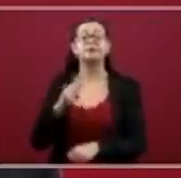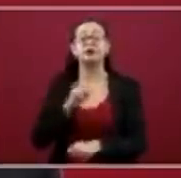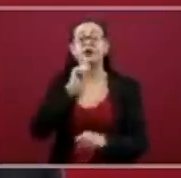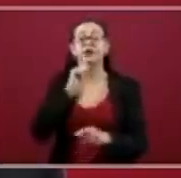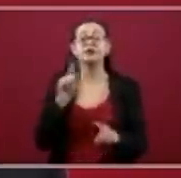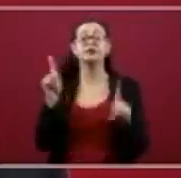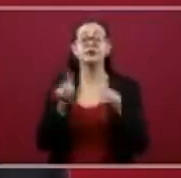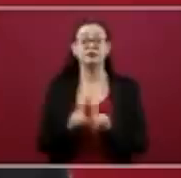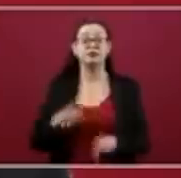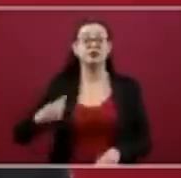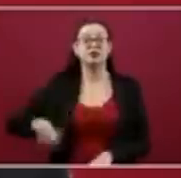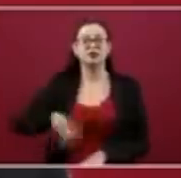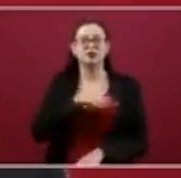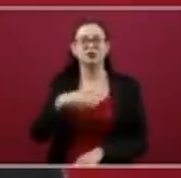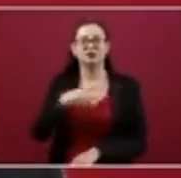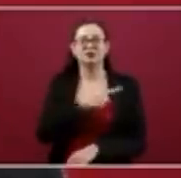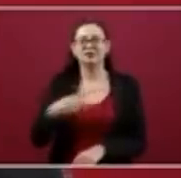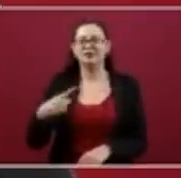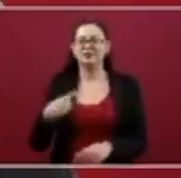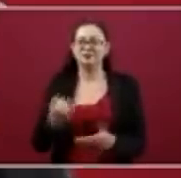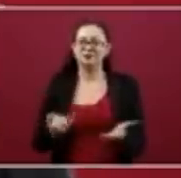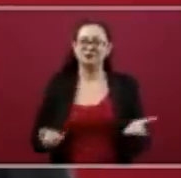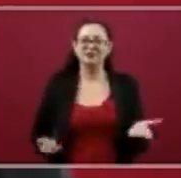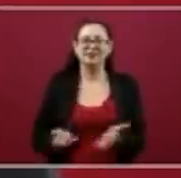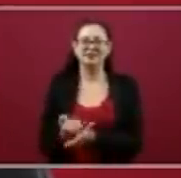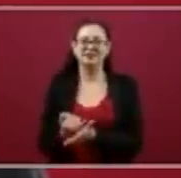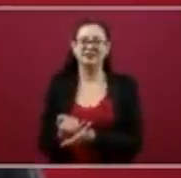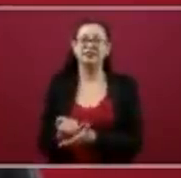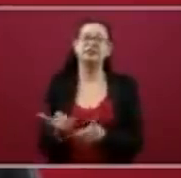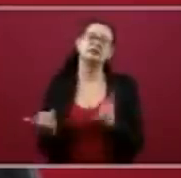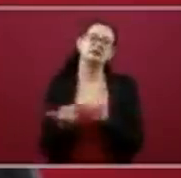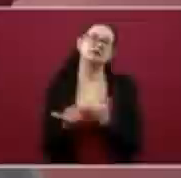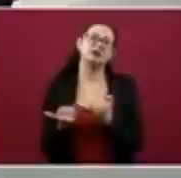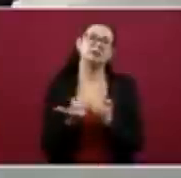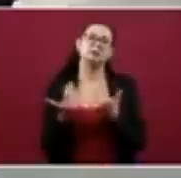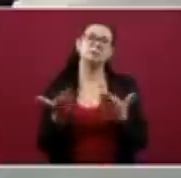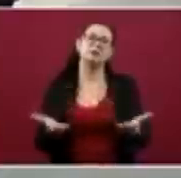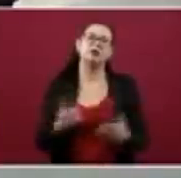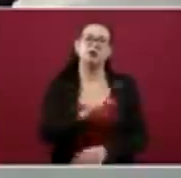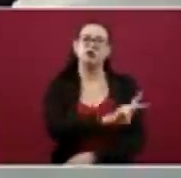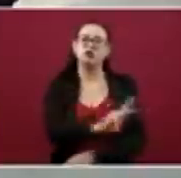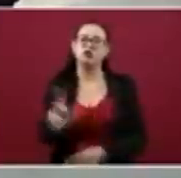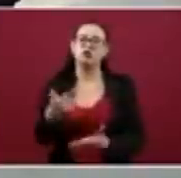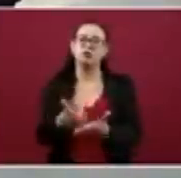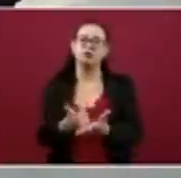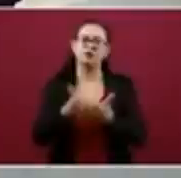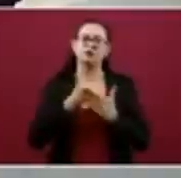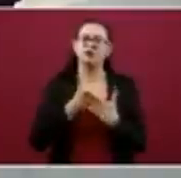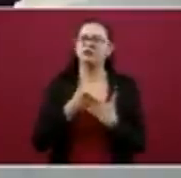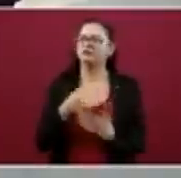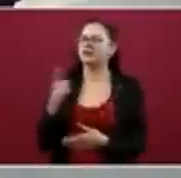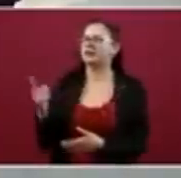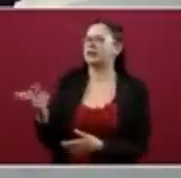que decidir, y ahí me tienen que ayudar todos, ¿qué vamos a hacer